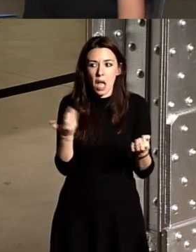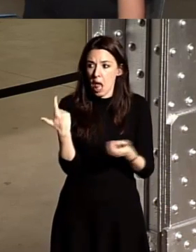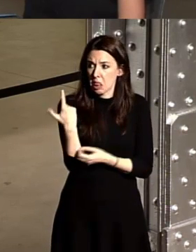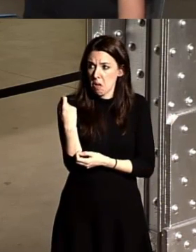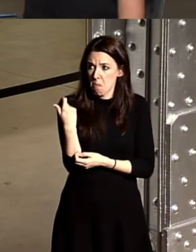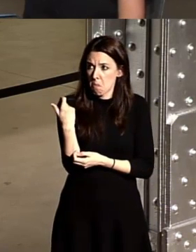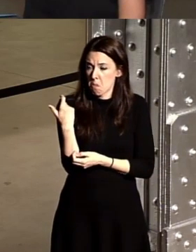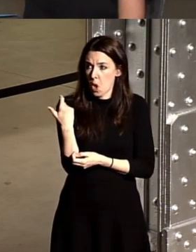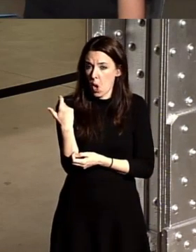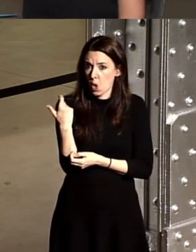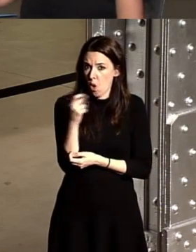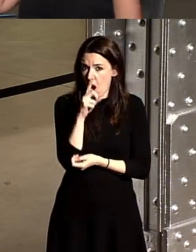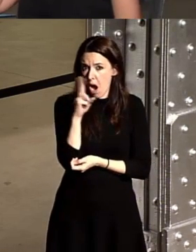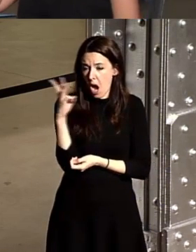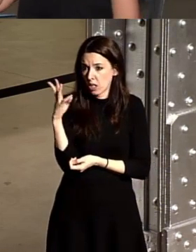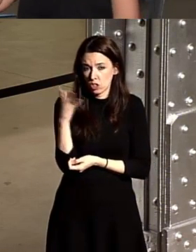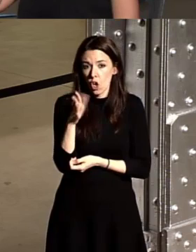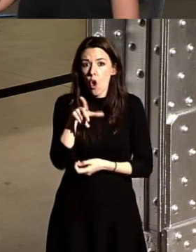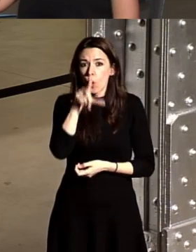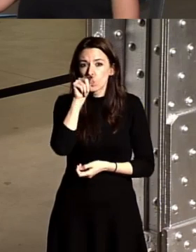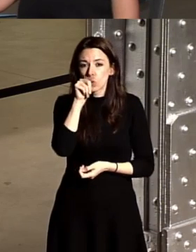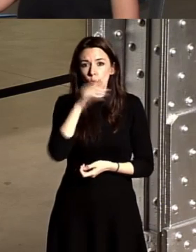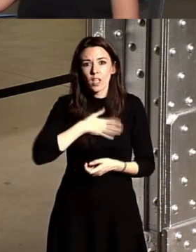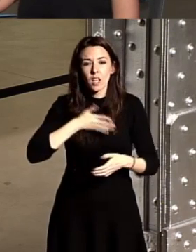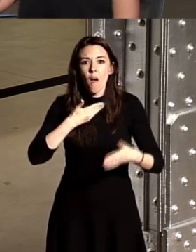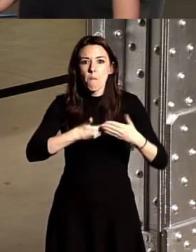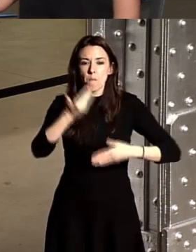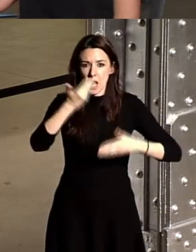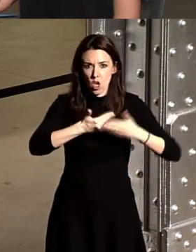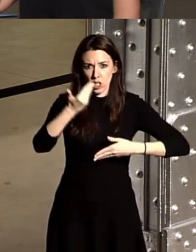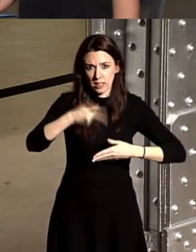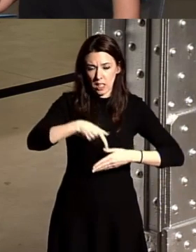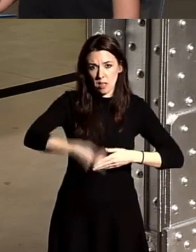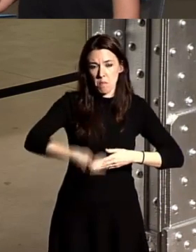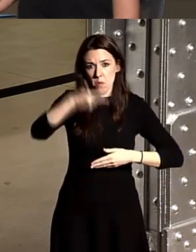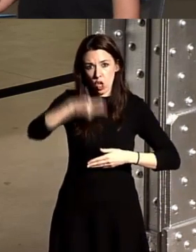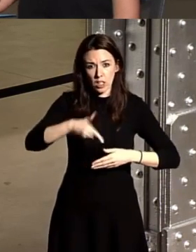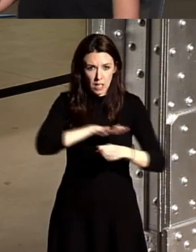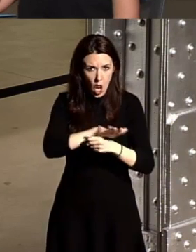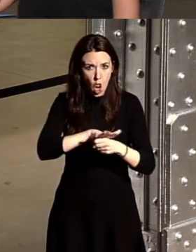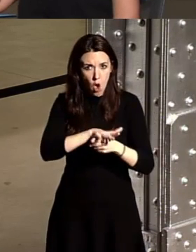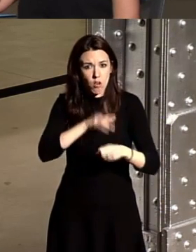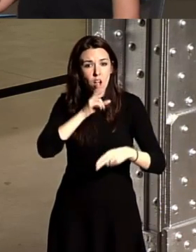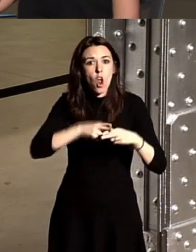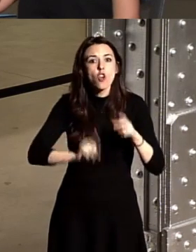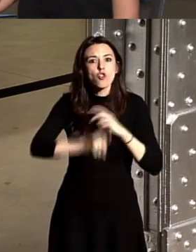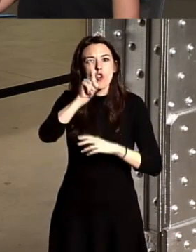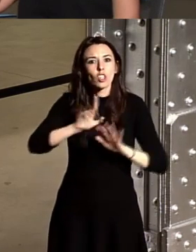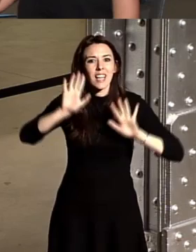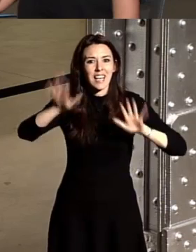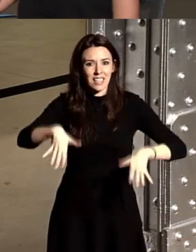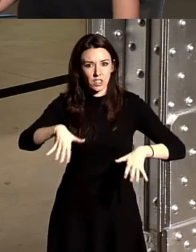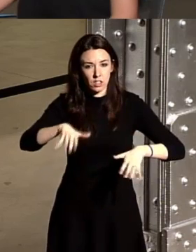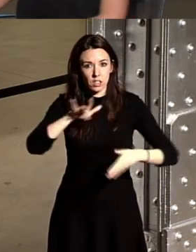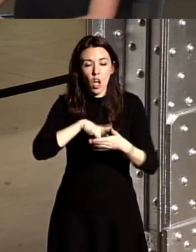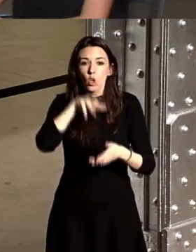mucho, hace varios años, un tuit de un periódico que es importante aquí en España, local, que se llama El Norte de Castilla, que puso